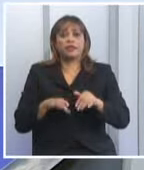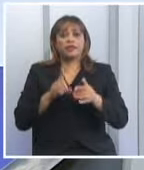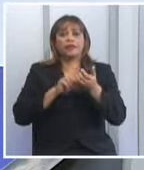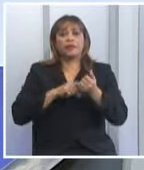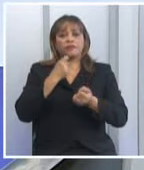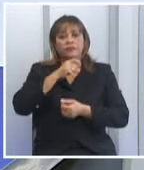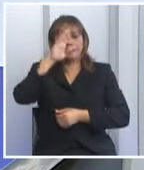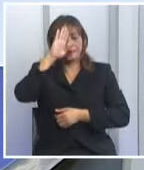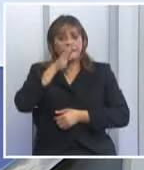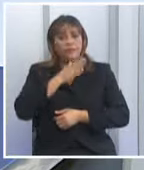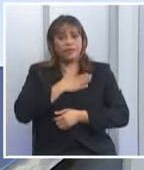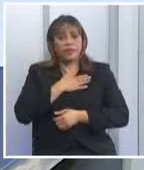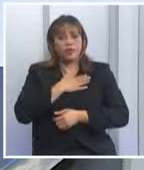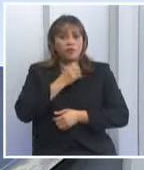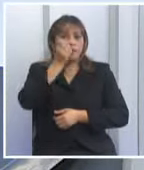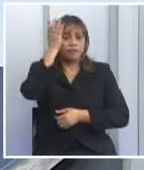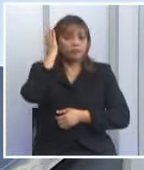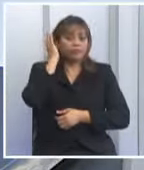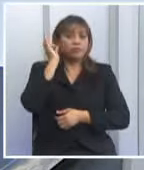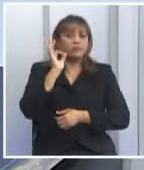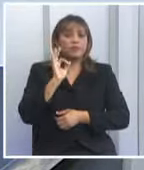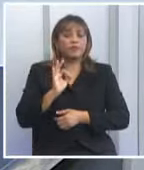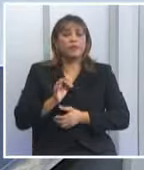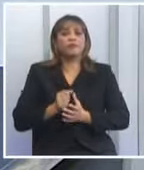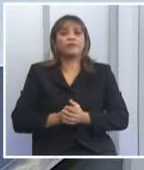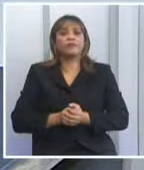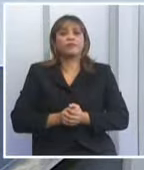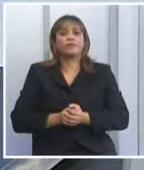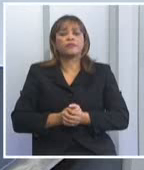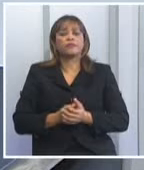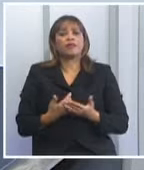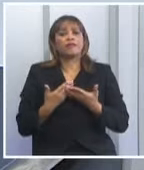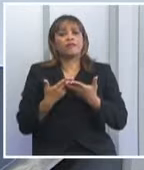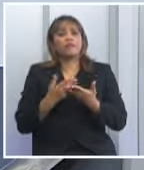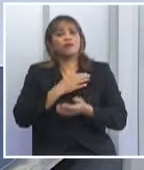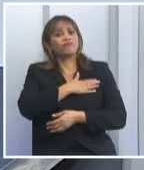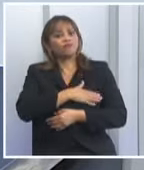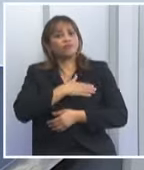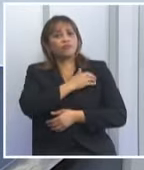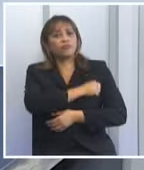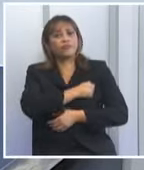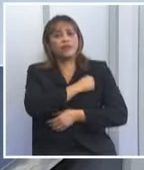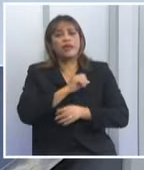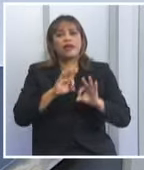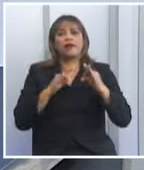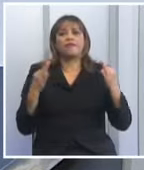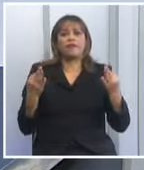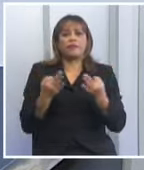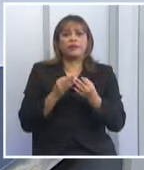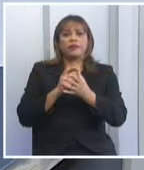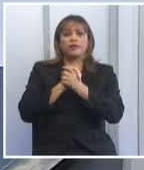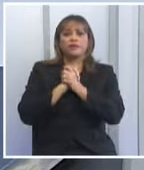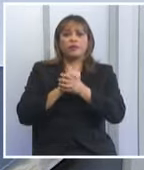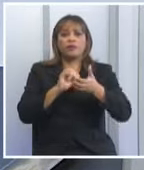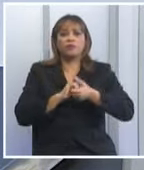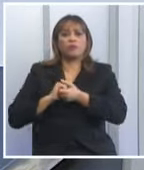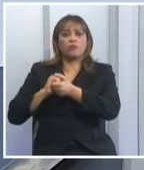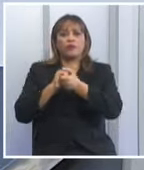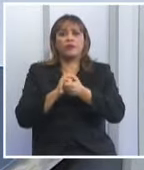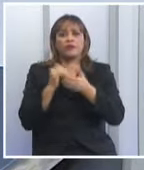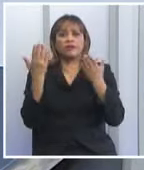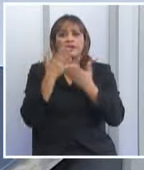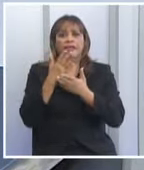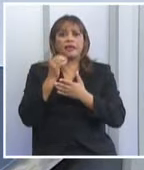Secretario del Partido y Presidente de la República de Cuba, Miguel Díaz-Canel Bermúdez, envió condolencias a familiares, amigos y compañeros